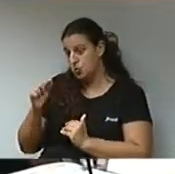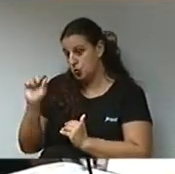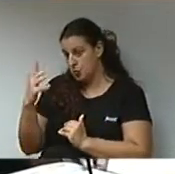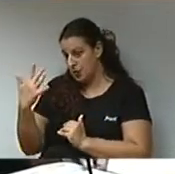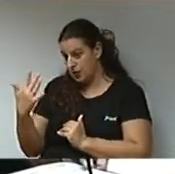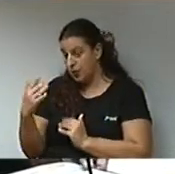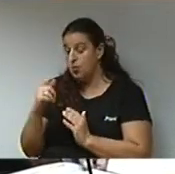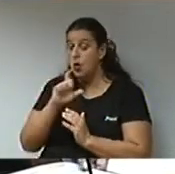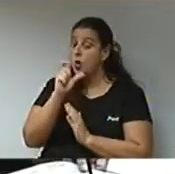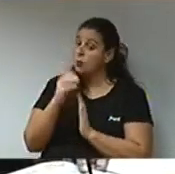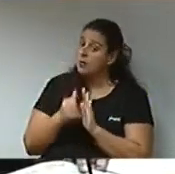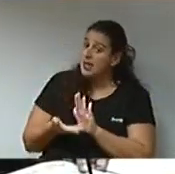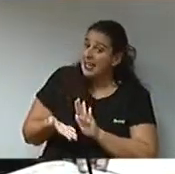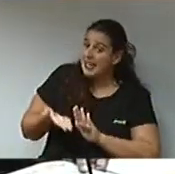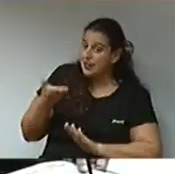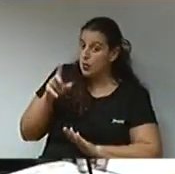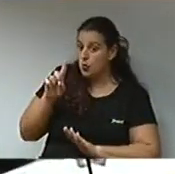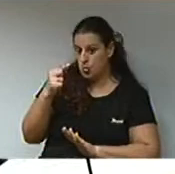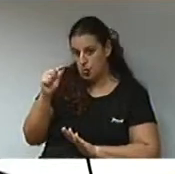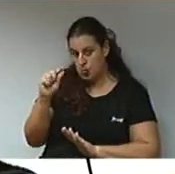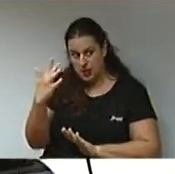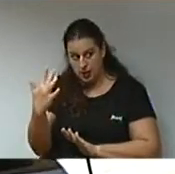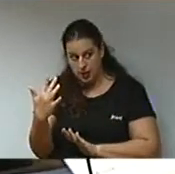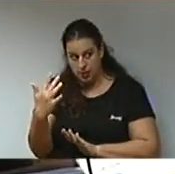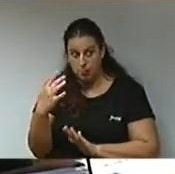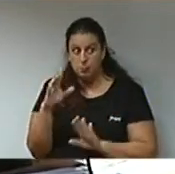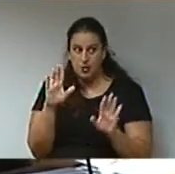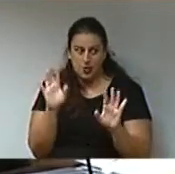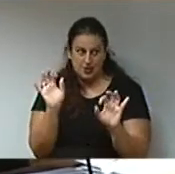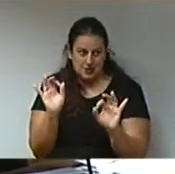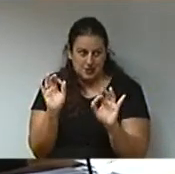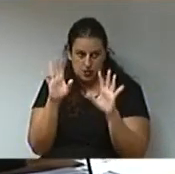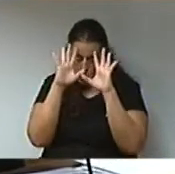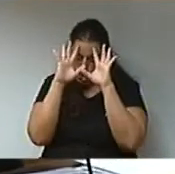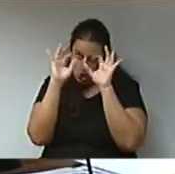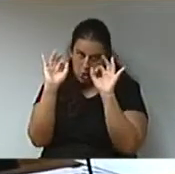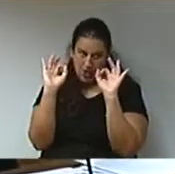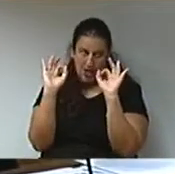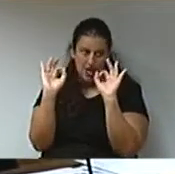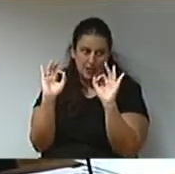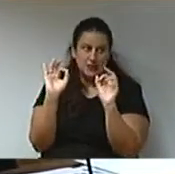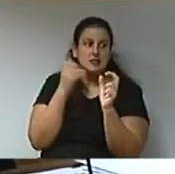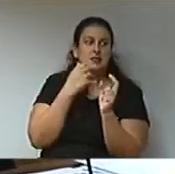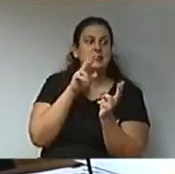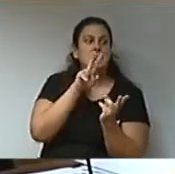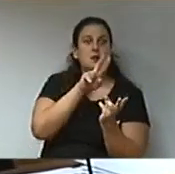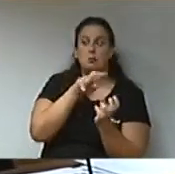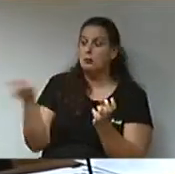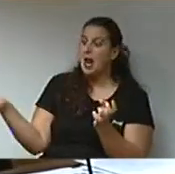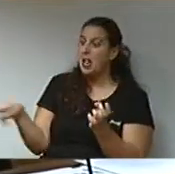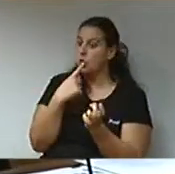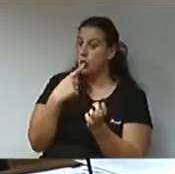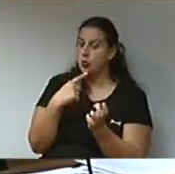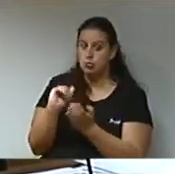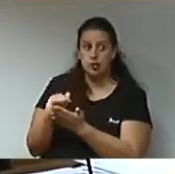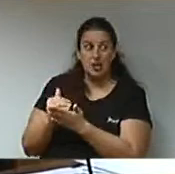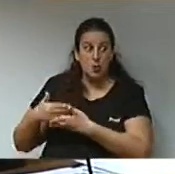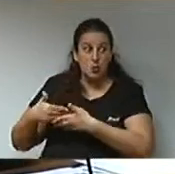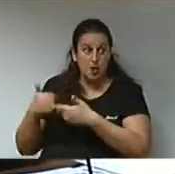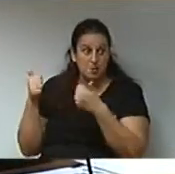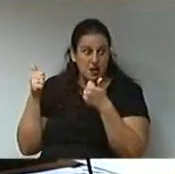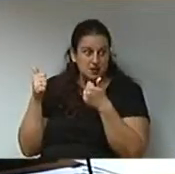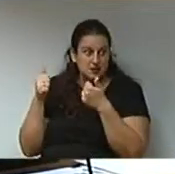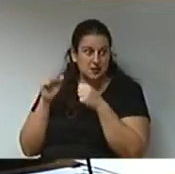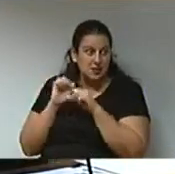creció el 1,5. Pero no digo por nada, es porque es la lógica aplastante. Eso de bajar impuestos y recaudar más, eso